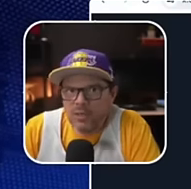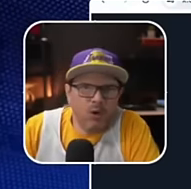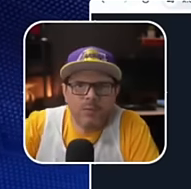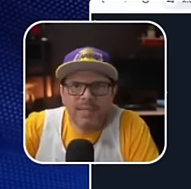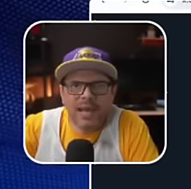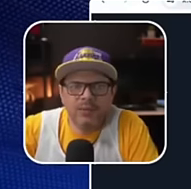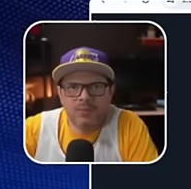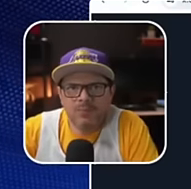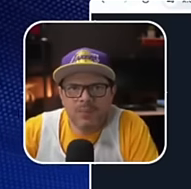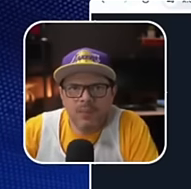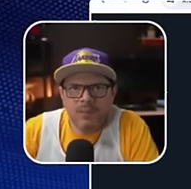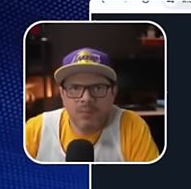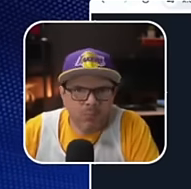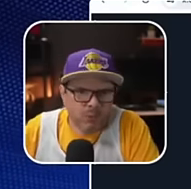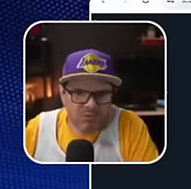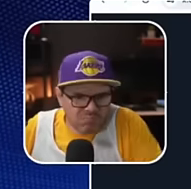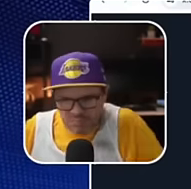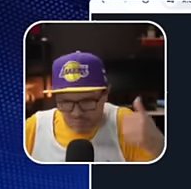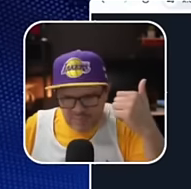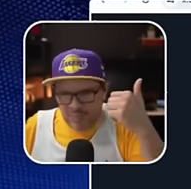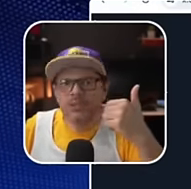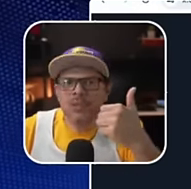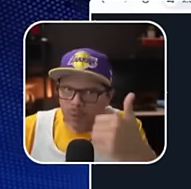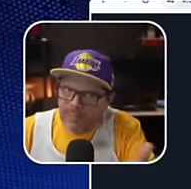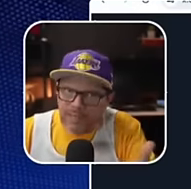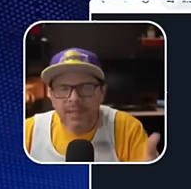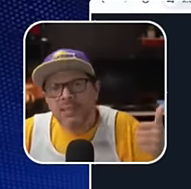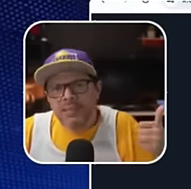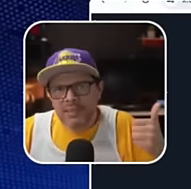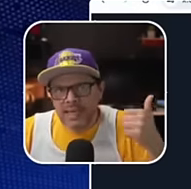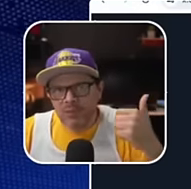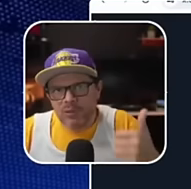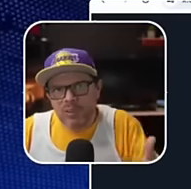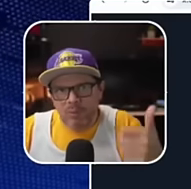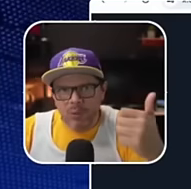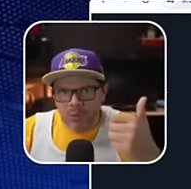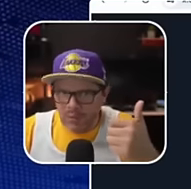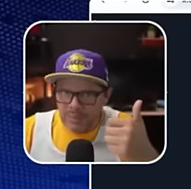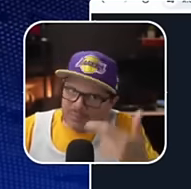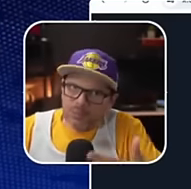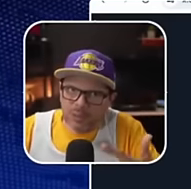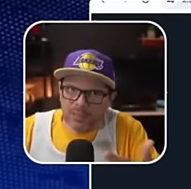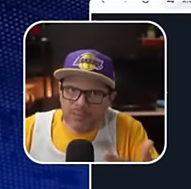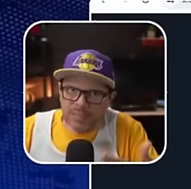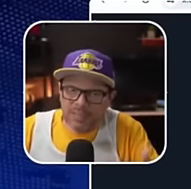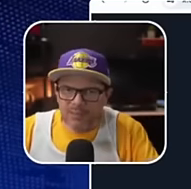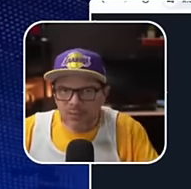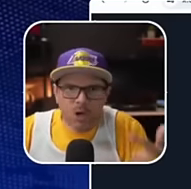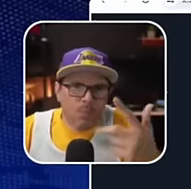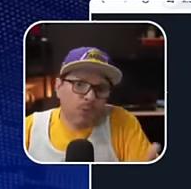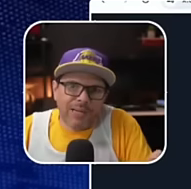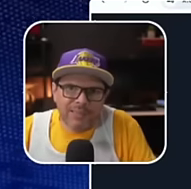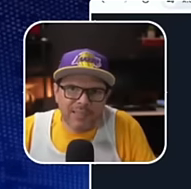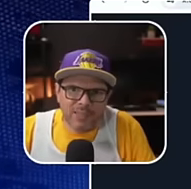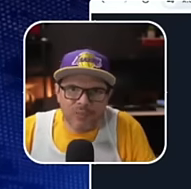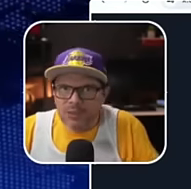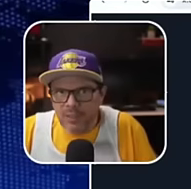nacional obligados por digamos por guerra digamos por las estructuras delicuenciales o